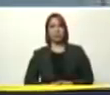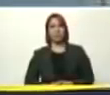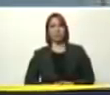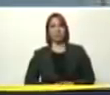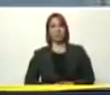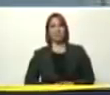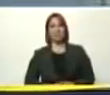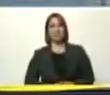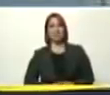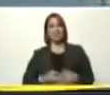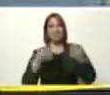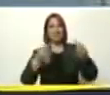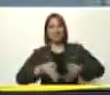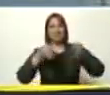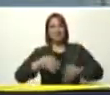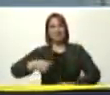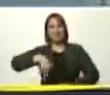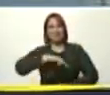Y siempre nosotros,